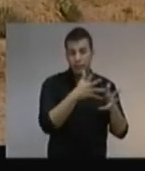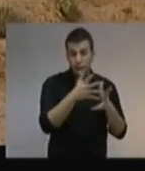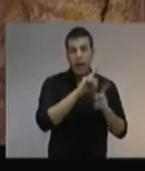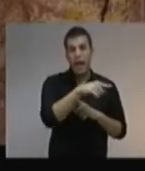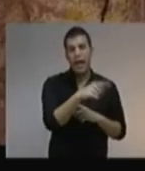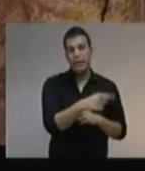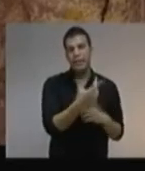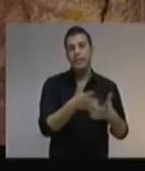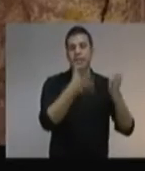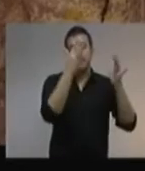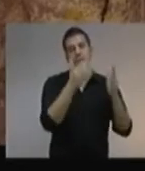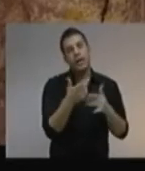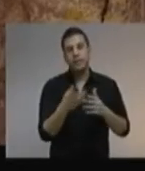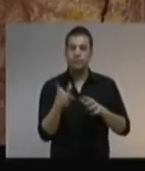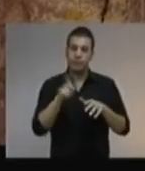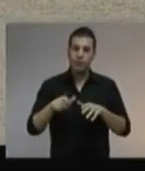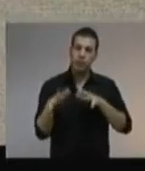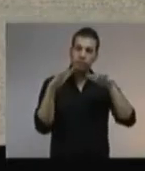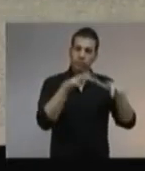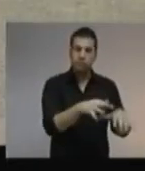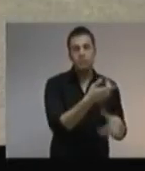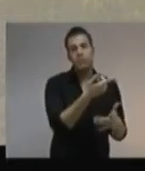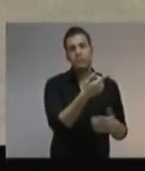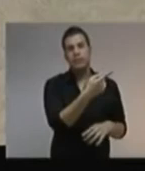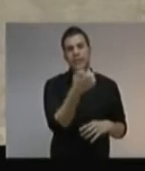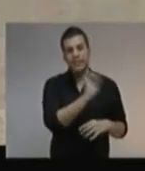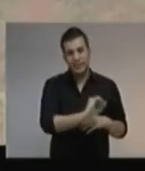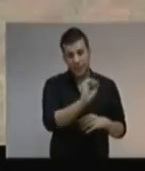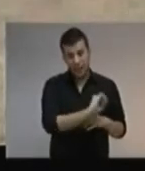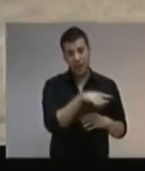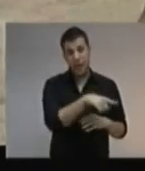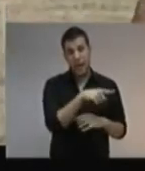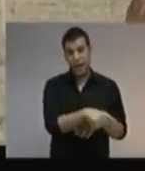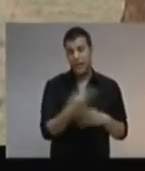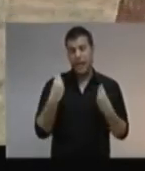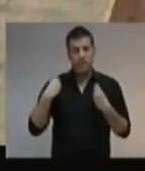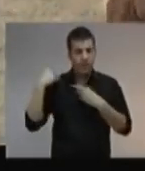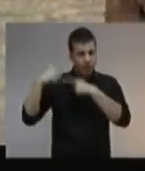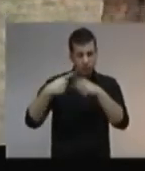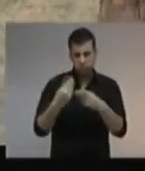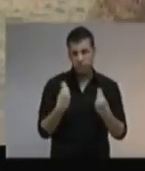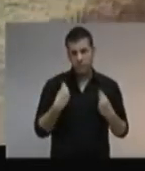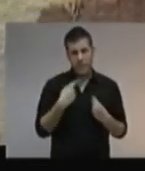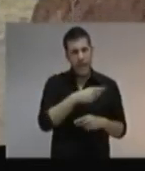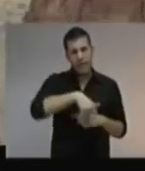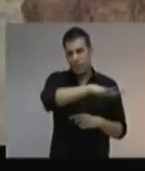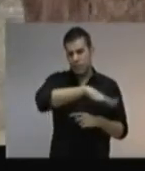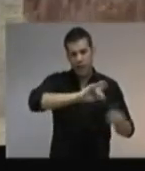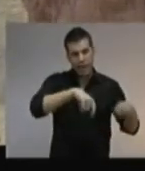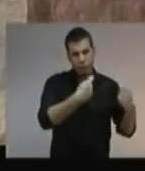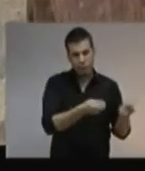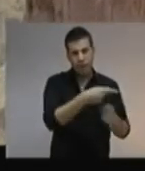asentaron como cenobio, lugar en donde vivían, donde hacían la vida cotidiana, donde tenían su